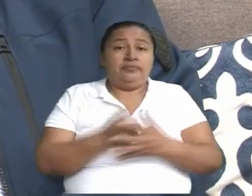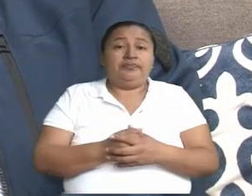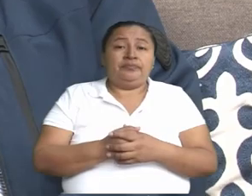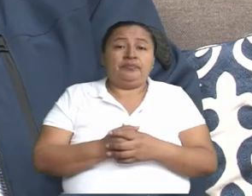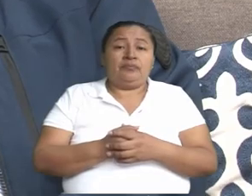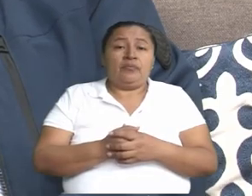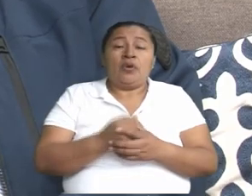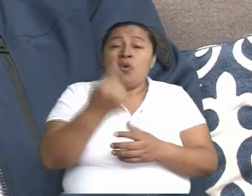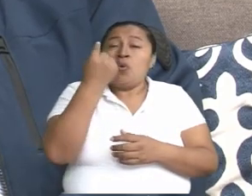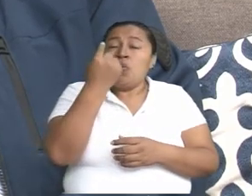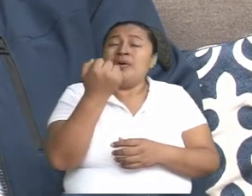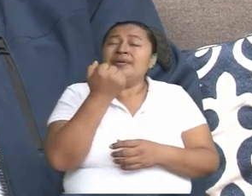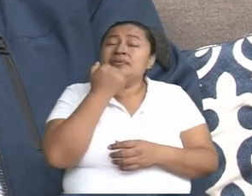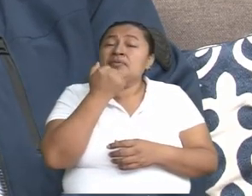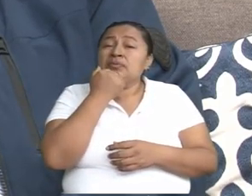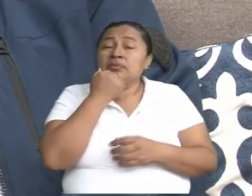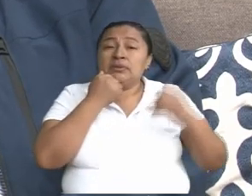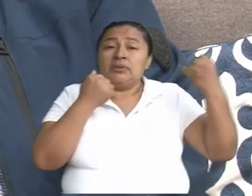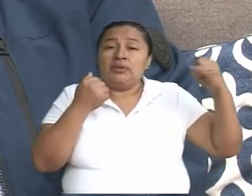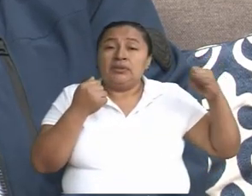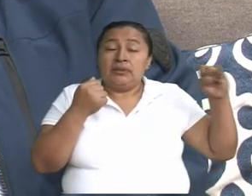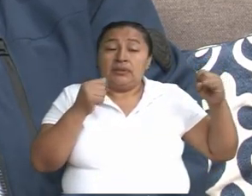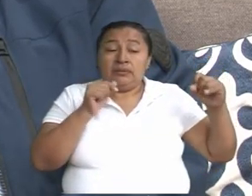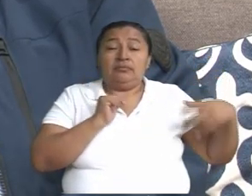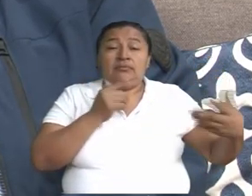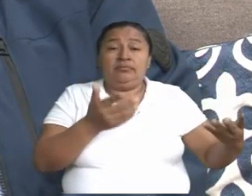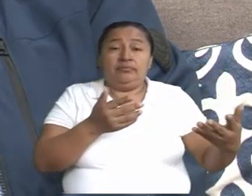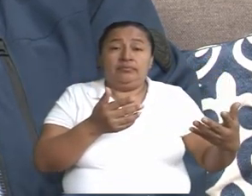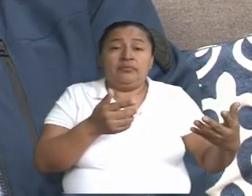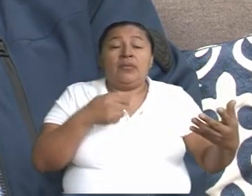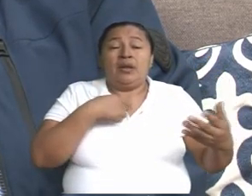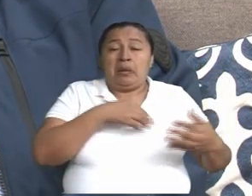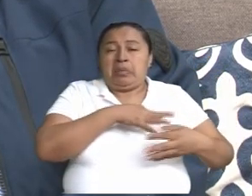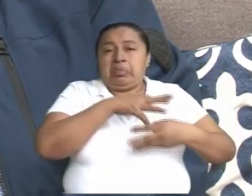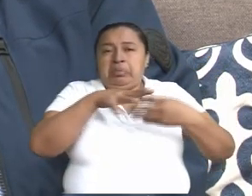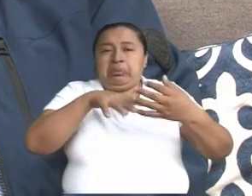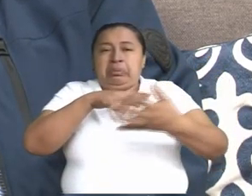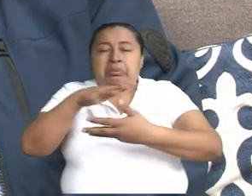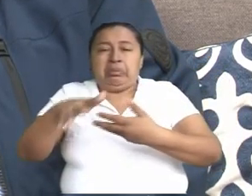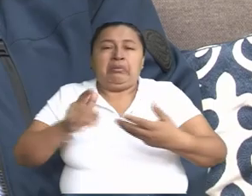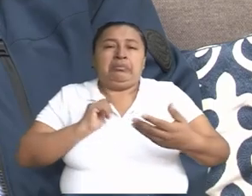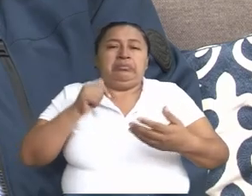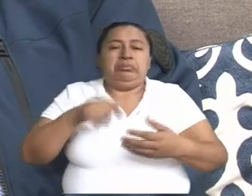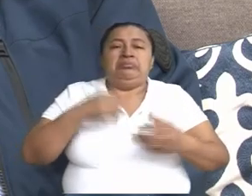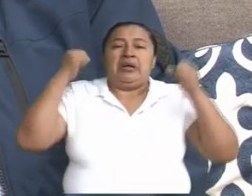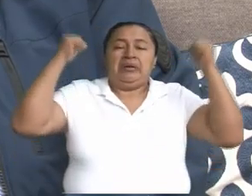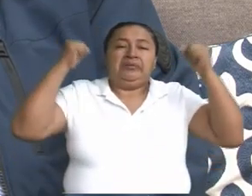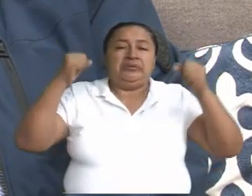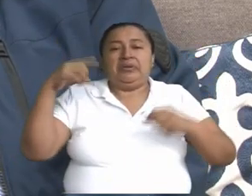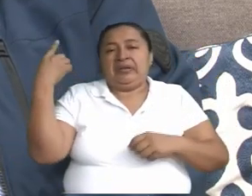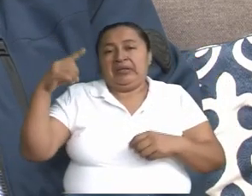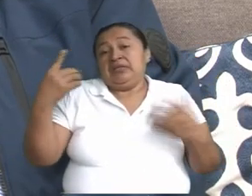un error de la izquierda que se dividió y se peleó, lo que propició la victoria de la